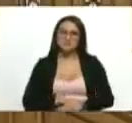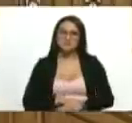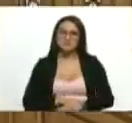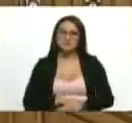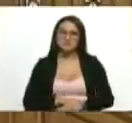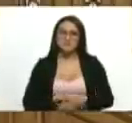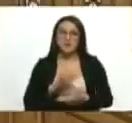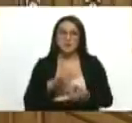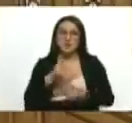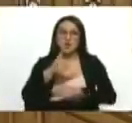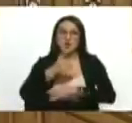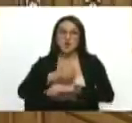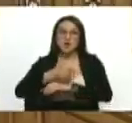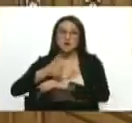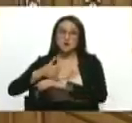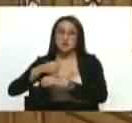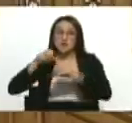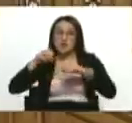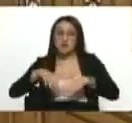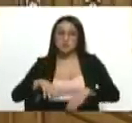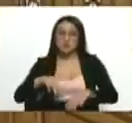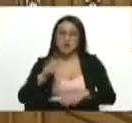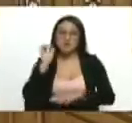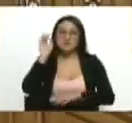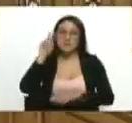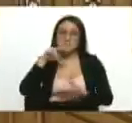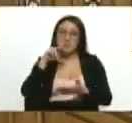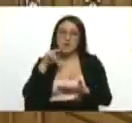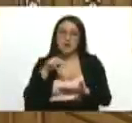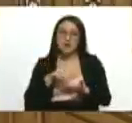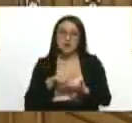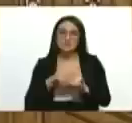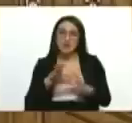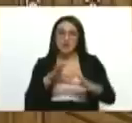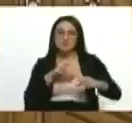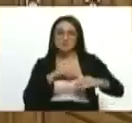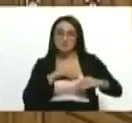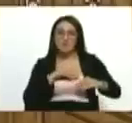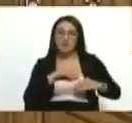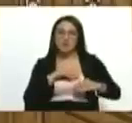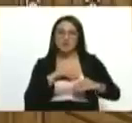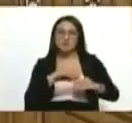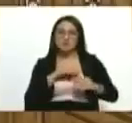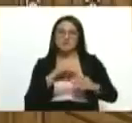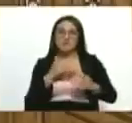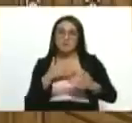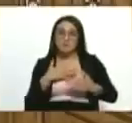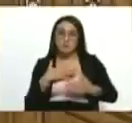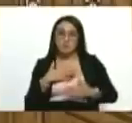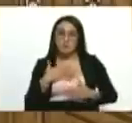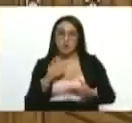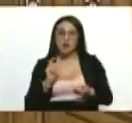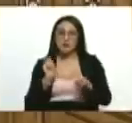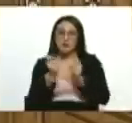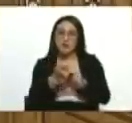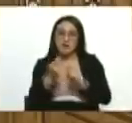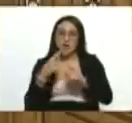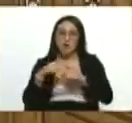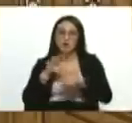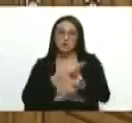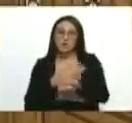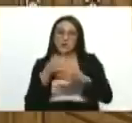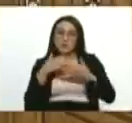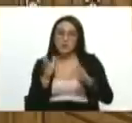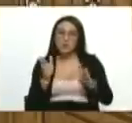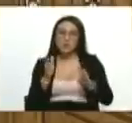renunciaron y esta asamblea, que tiene la facultad constitucional de constituir el resto de los poderes públicos, salvo